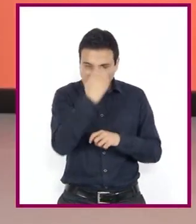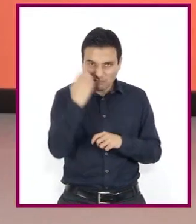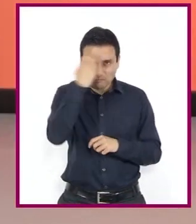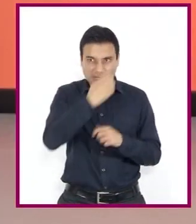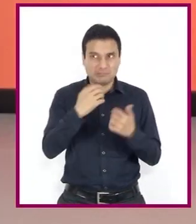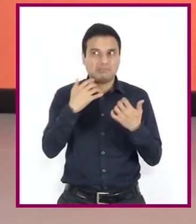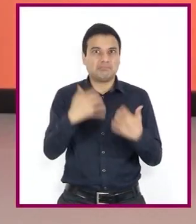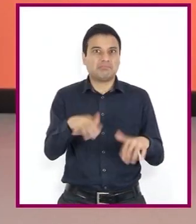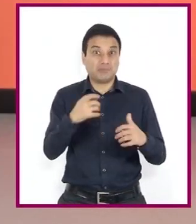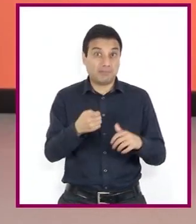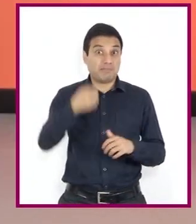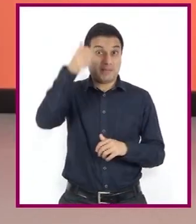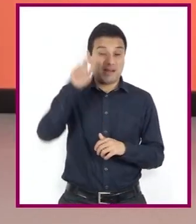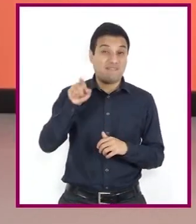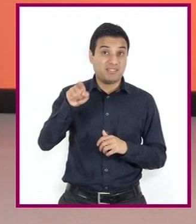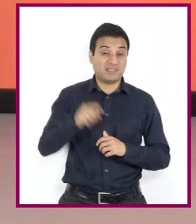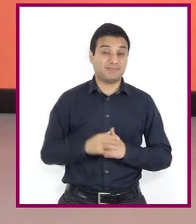desconocía.